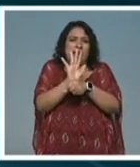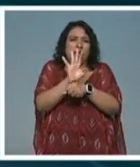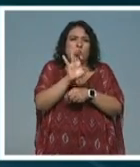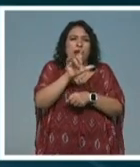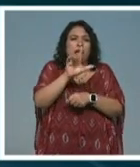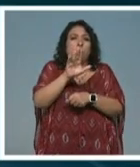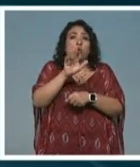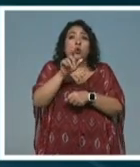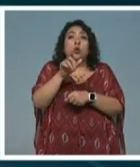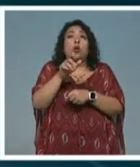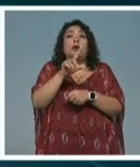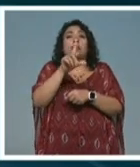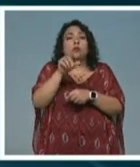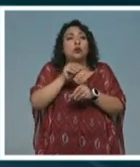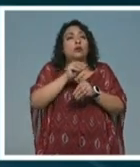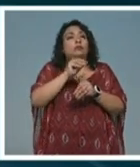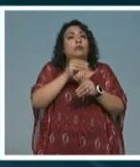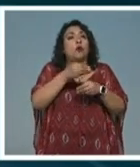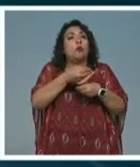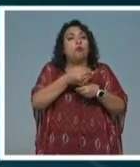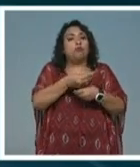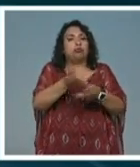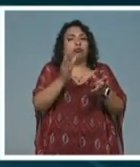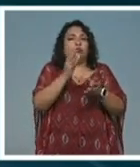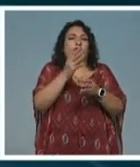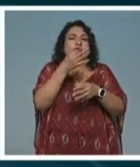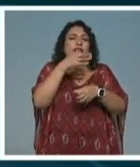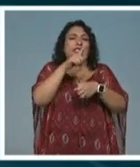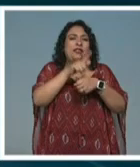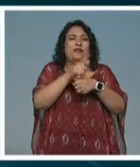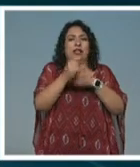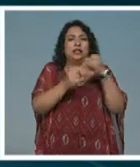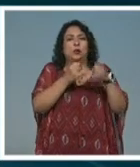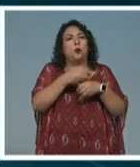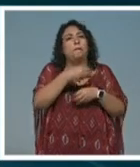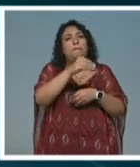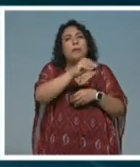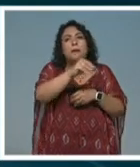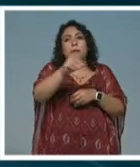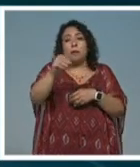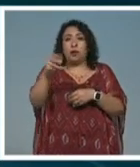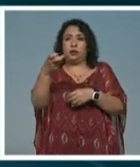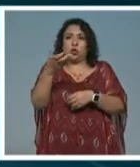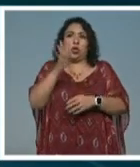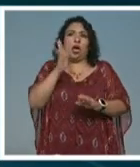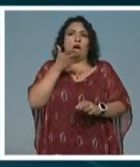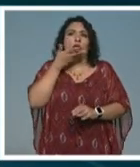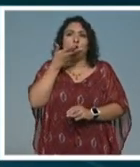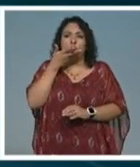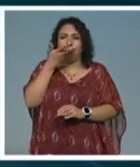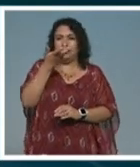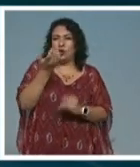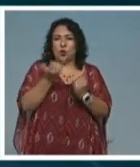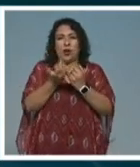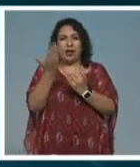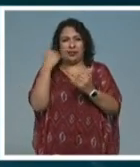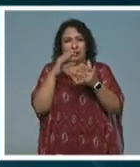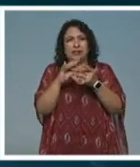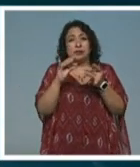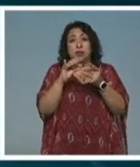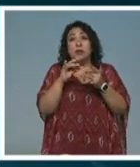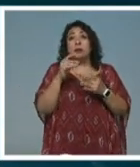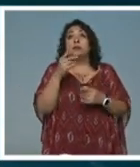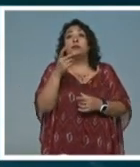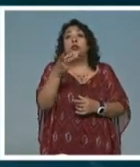y lo vamos a empezar a mandar a festivales a nivel internacional porque ya es un clásico y es como hablábamos, pues también